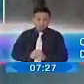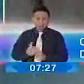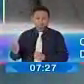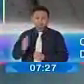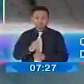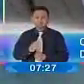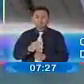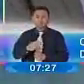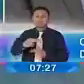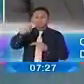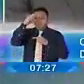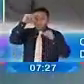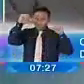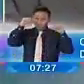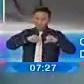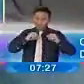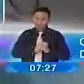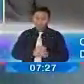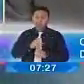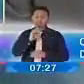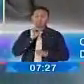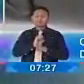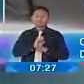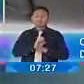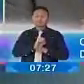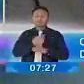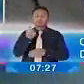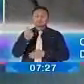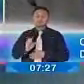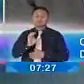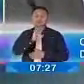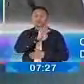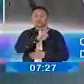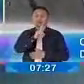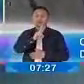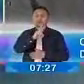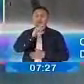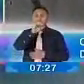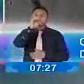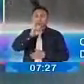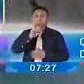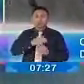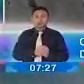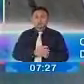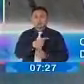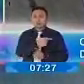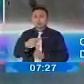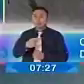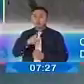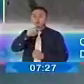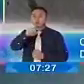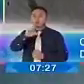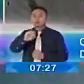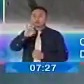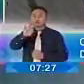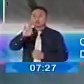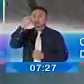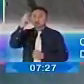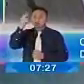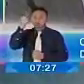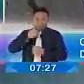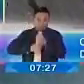La inversión extranjera directa cae en el 42%, o sea, menos 107 millones que el año pasado.